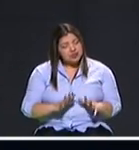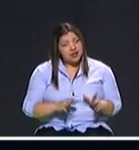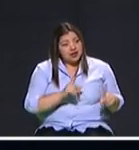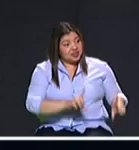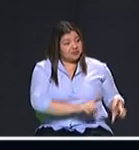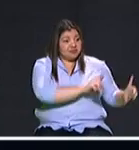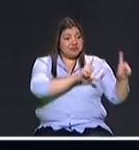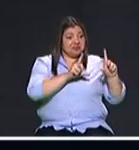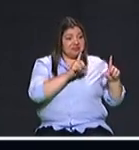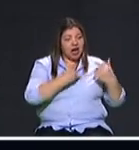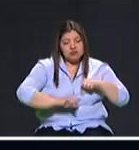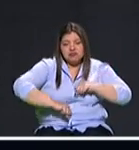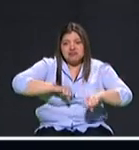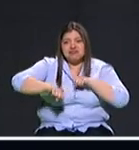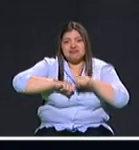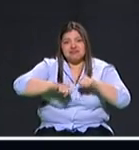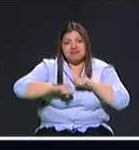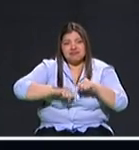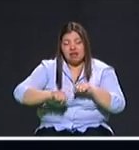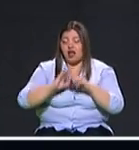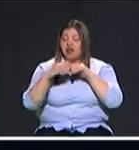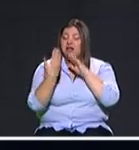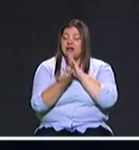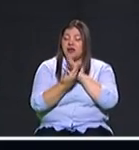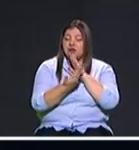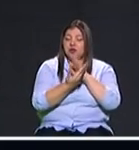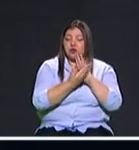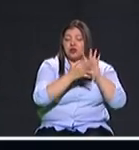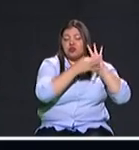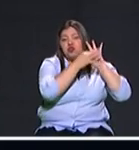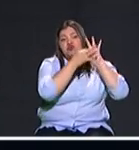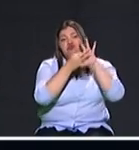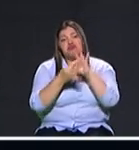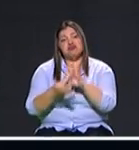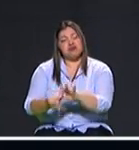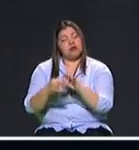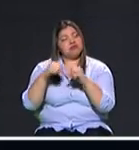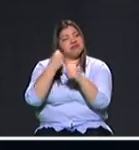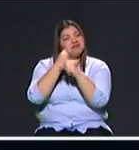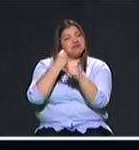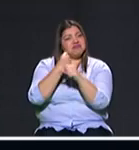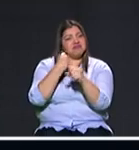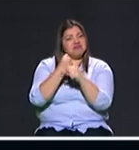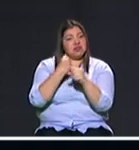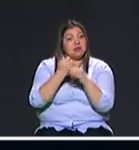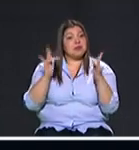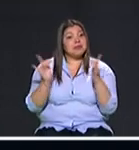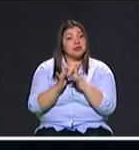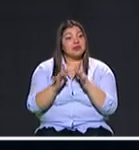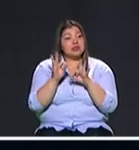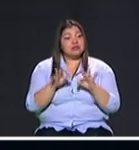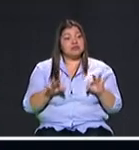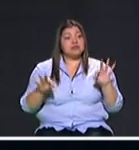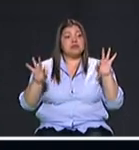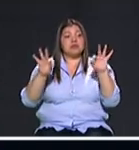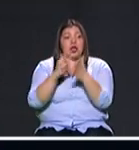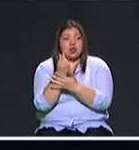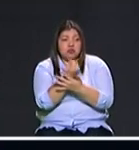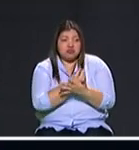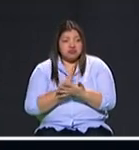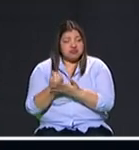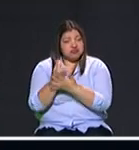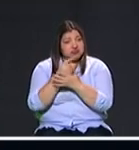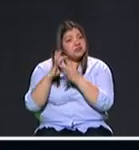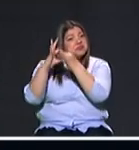a juntar ya unir la educación con la vocación económica de la ciudad hay un punto muy importante eso requiere nuevas competencias